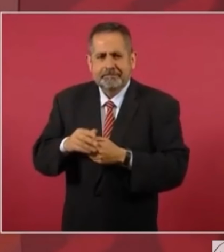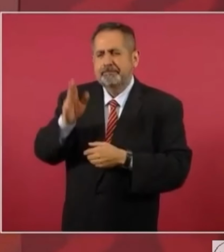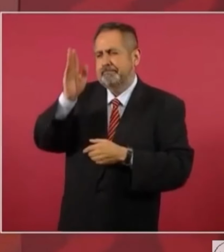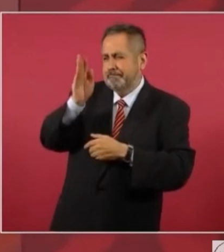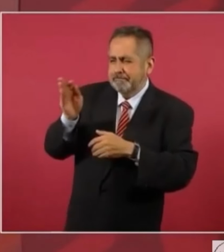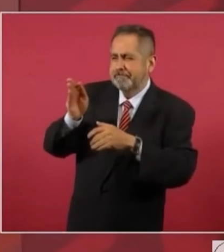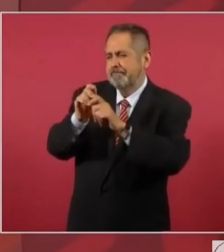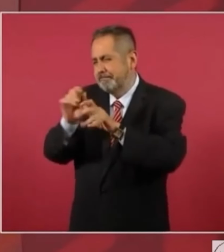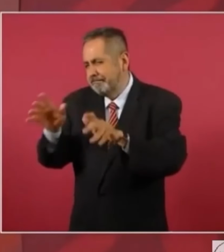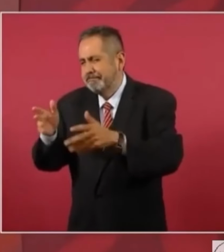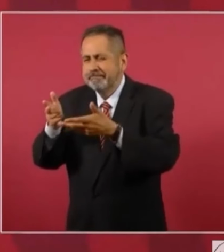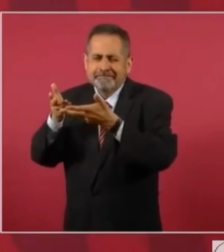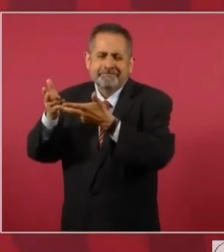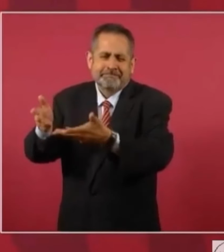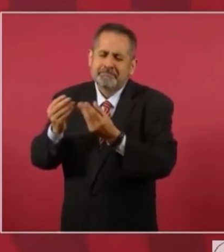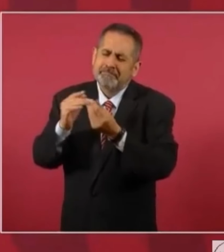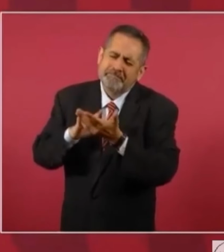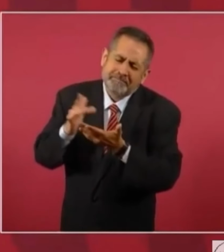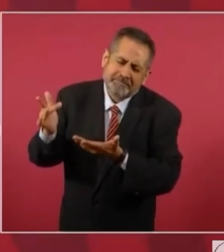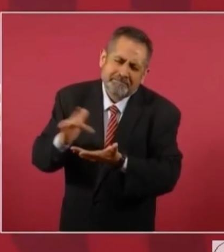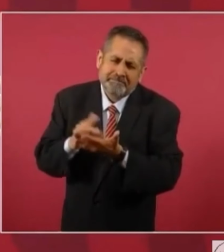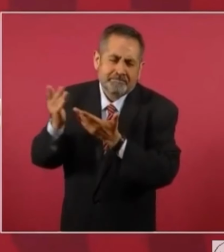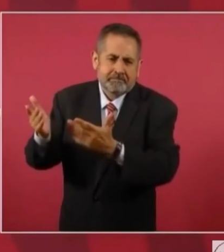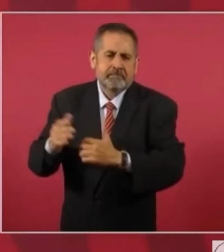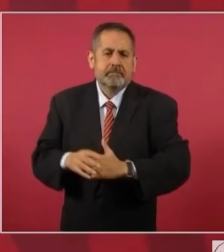bendiciones. Muchas gracias.